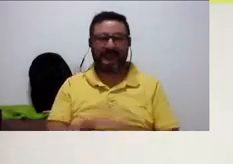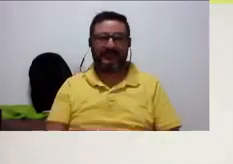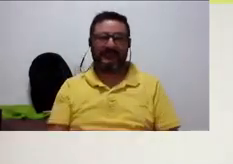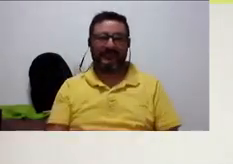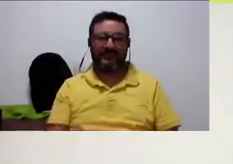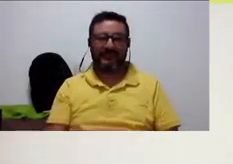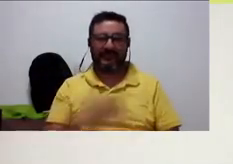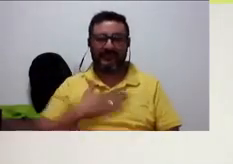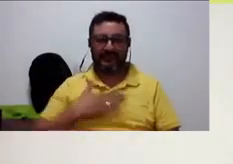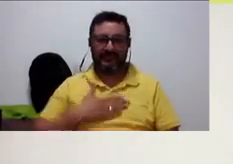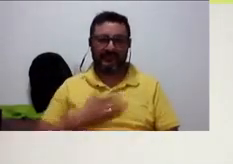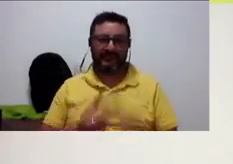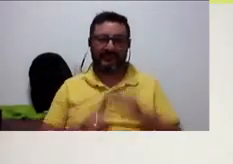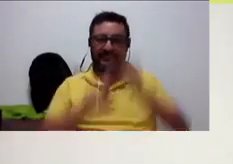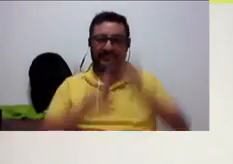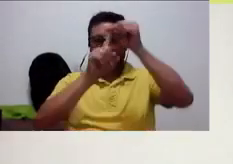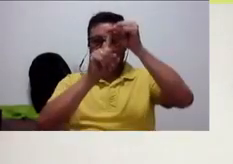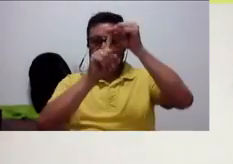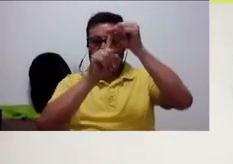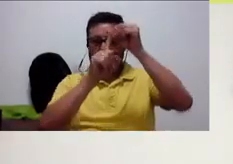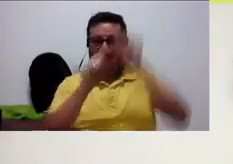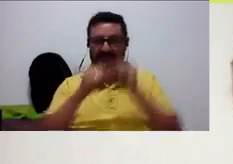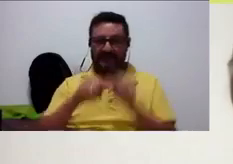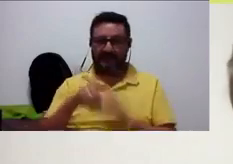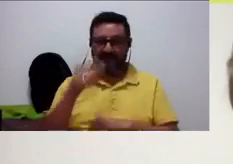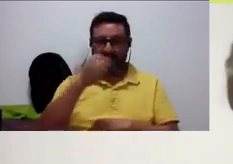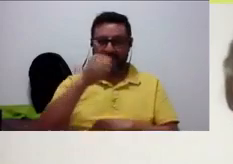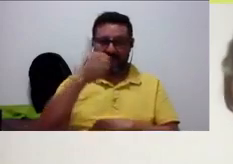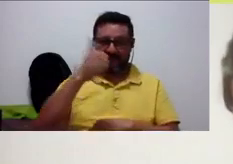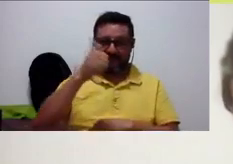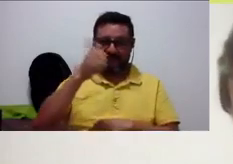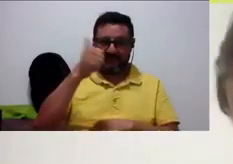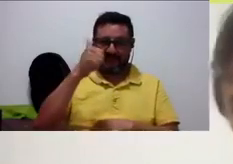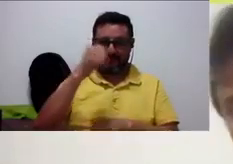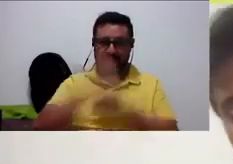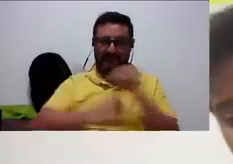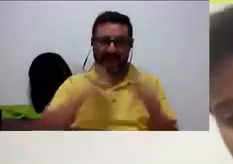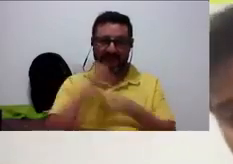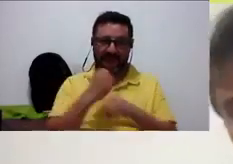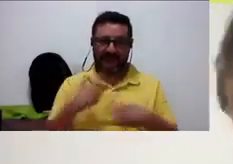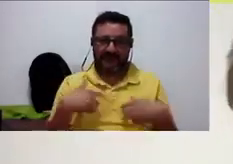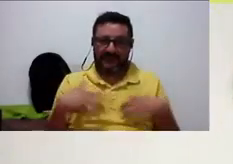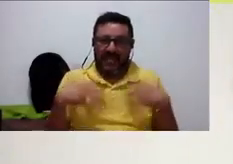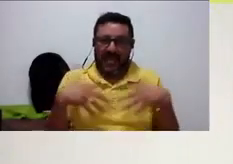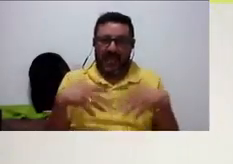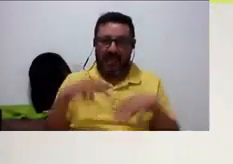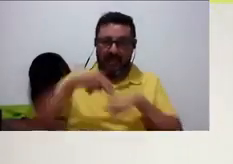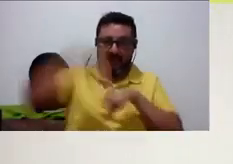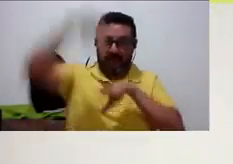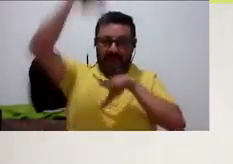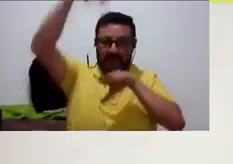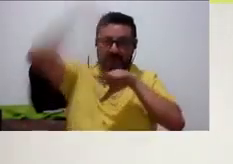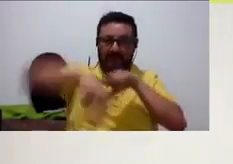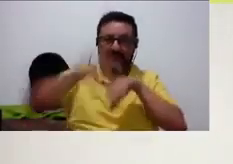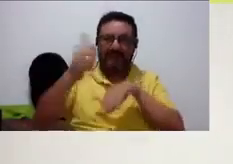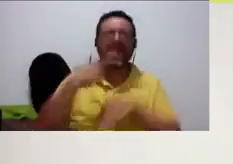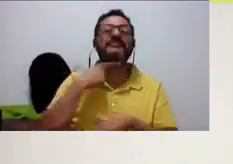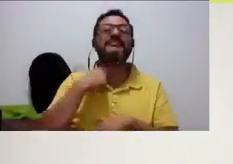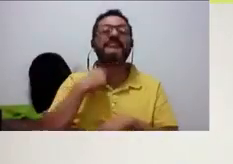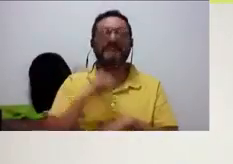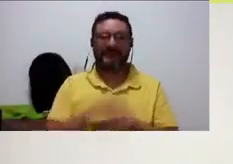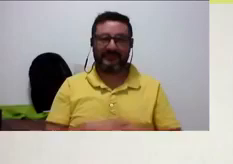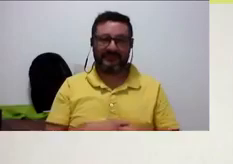Yo me especializo en plataforma de 10 metros, a pesar de que le tengo miedo a las alturas, es mi prueba favorita. Sin